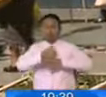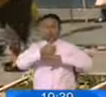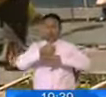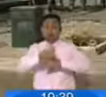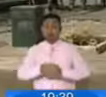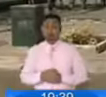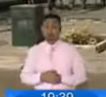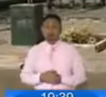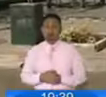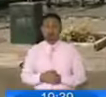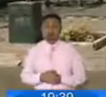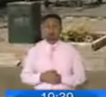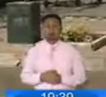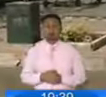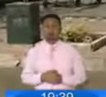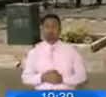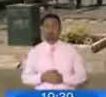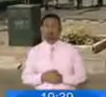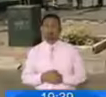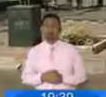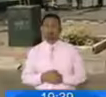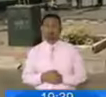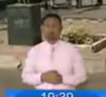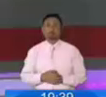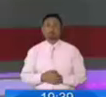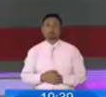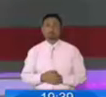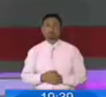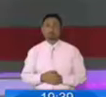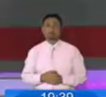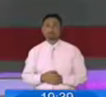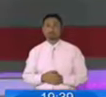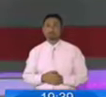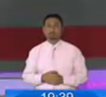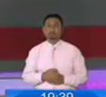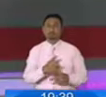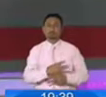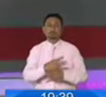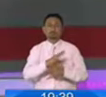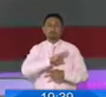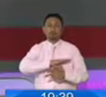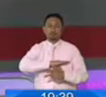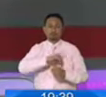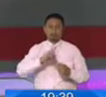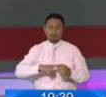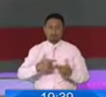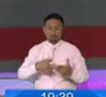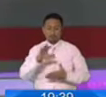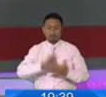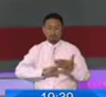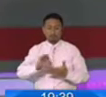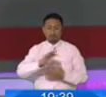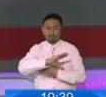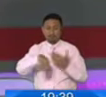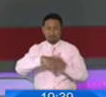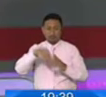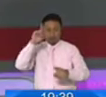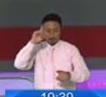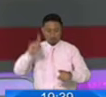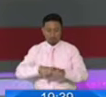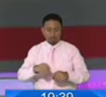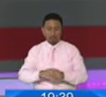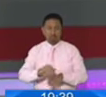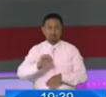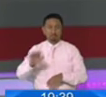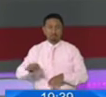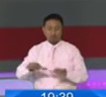justicia. Informó Sofía Vintimilla. El Consejo del Municipio de Quito aprobó por unanimidad la donación